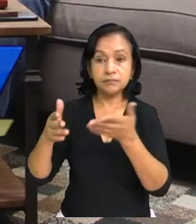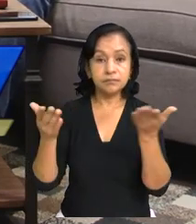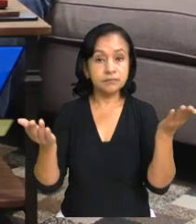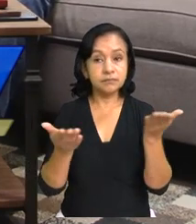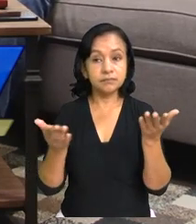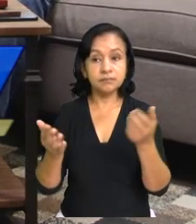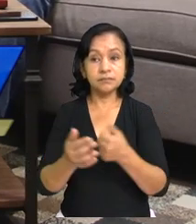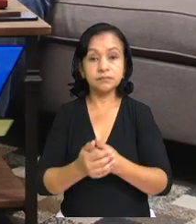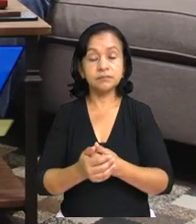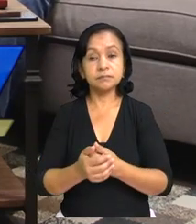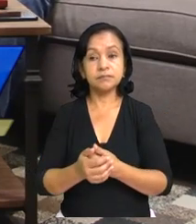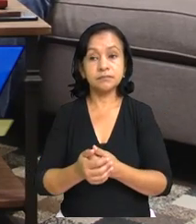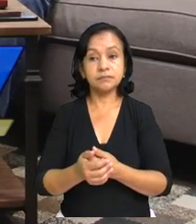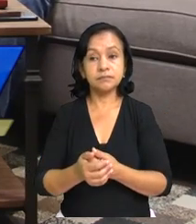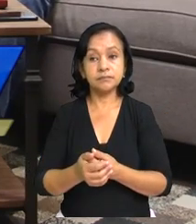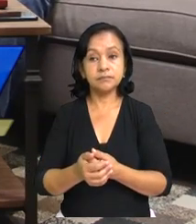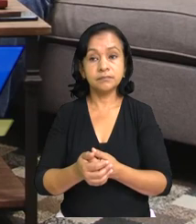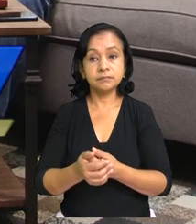Okay.